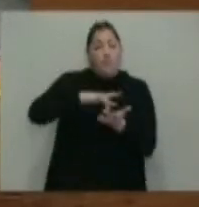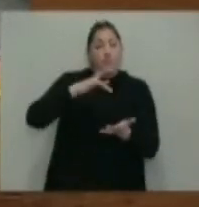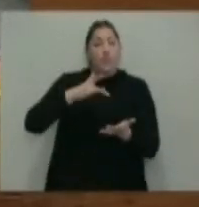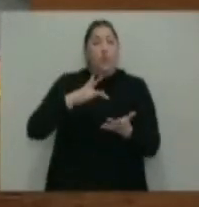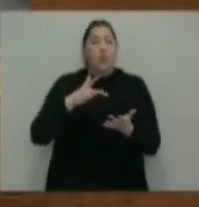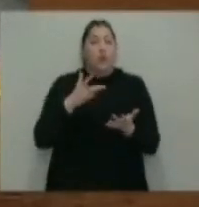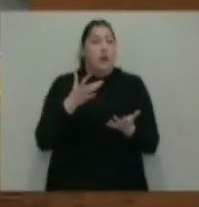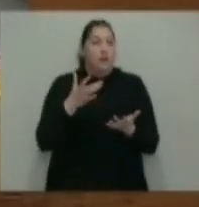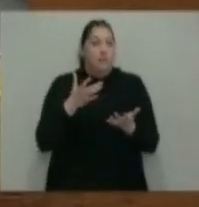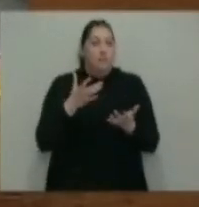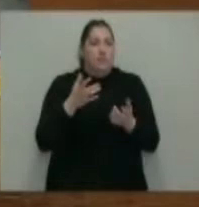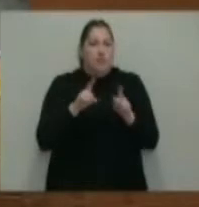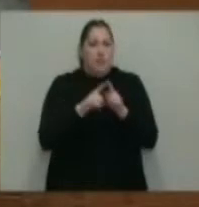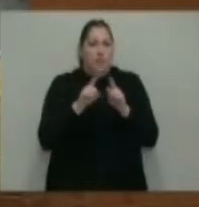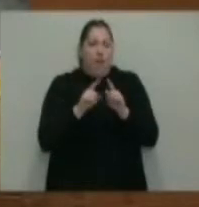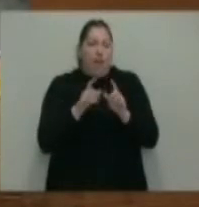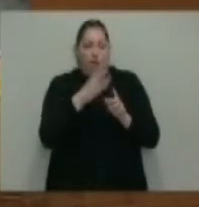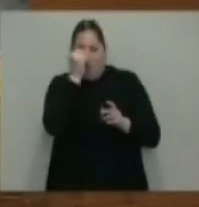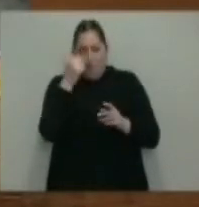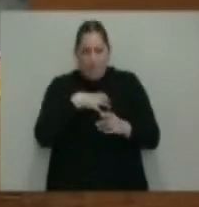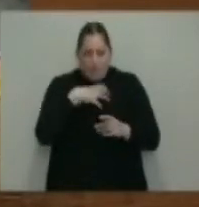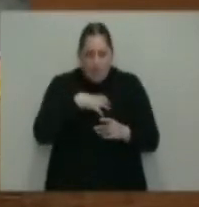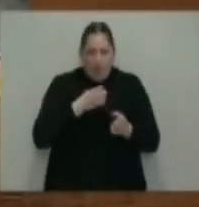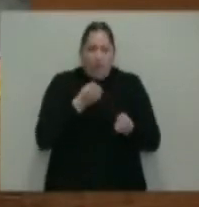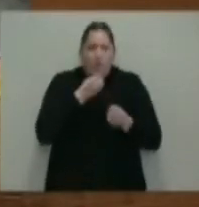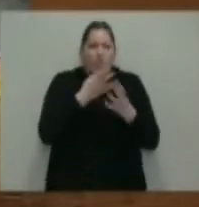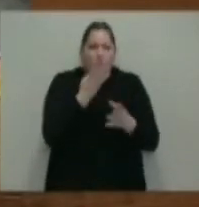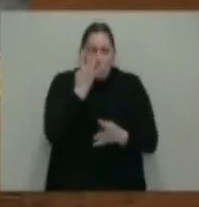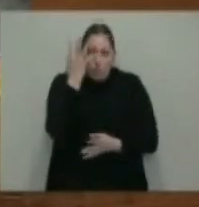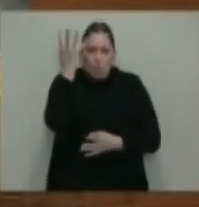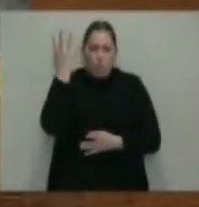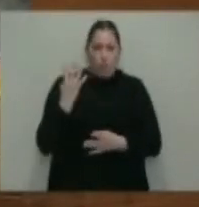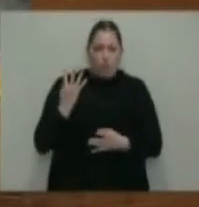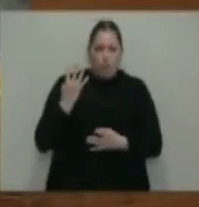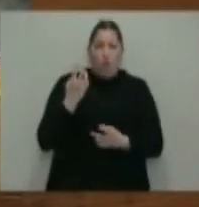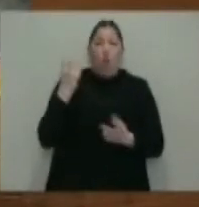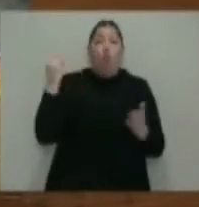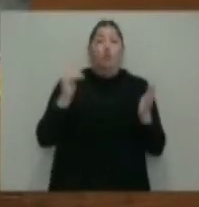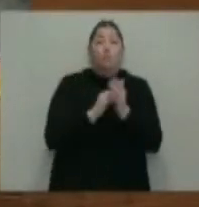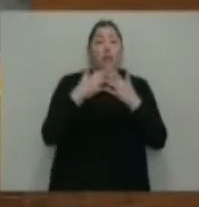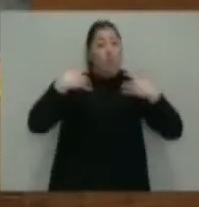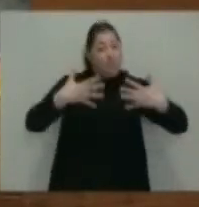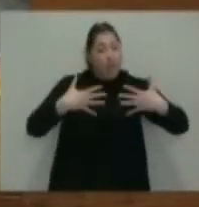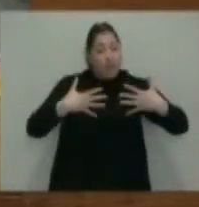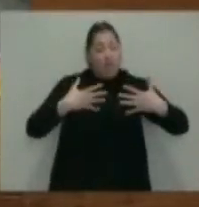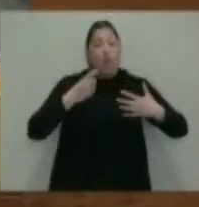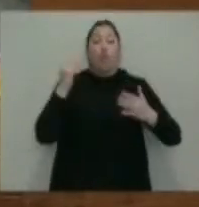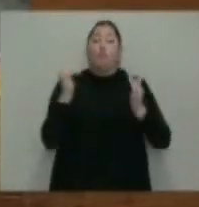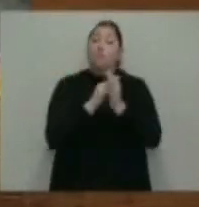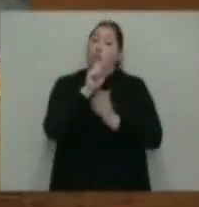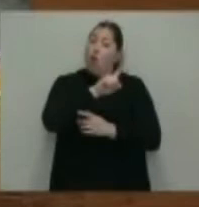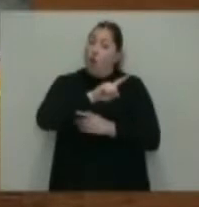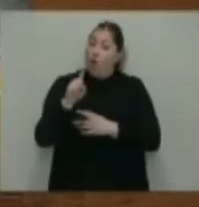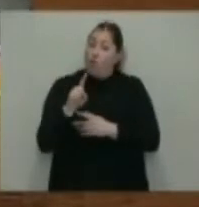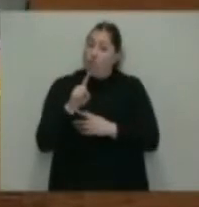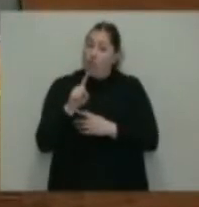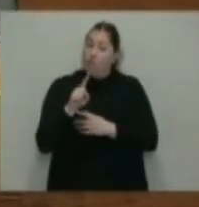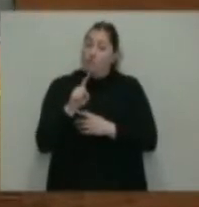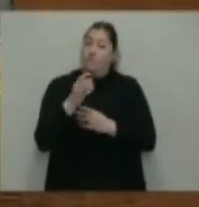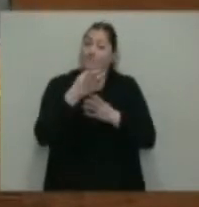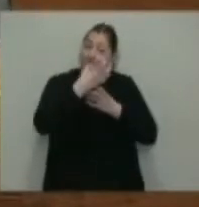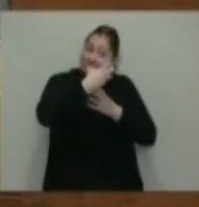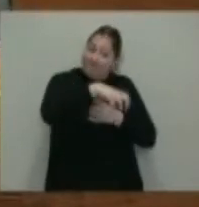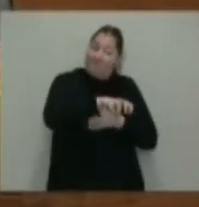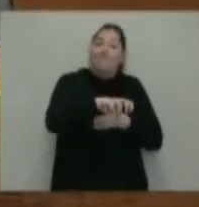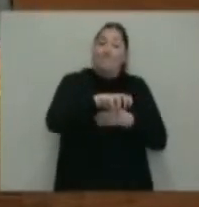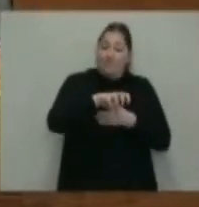absoluto desdeñables. Los datos de los últimos 4 años. En el 2010 y en el 2011 se destinaron, cada